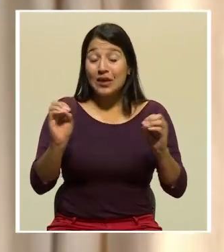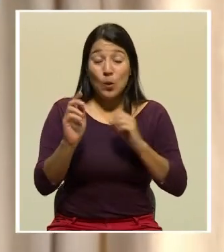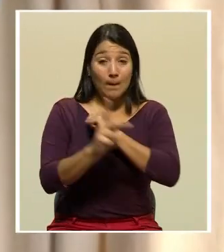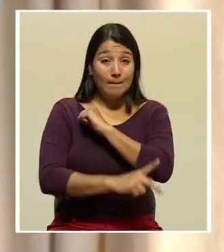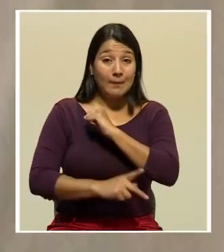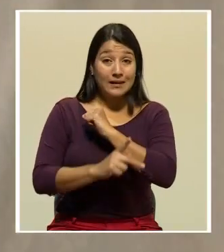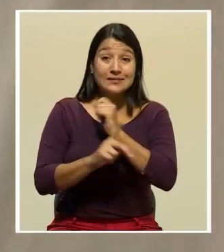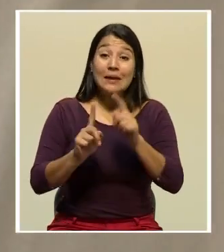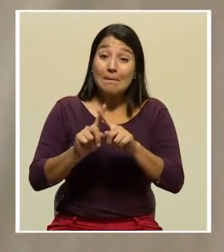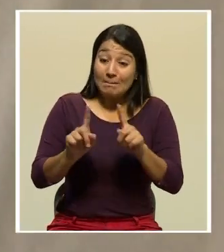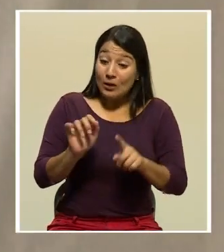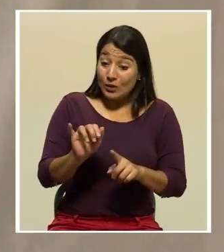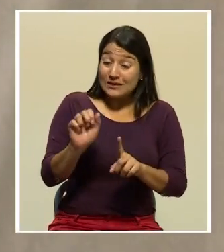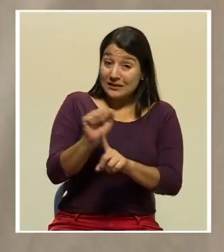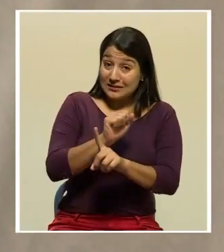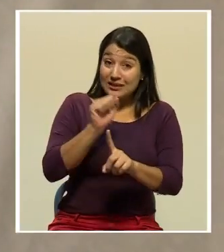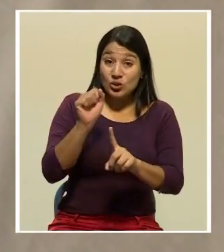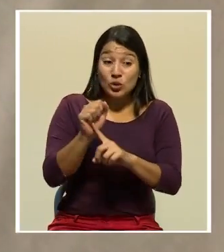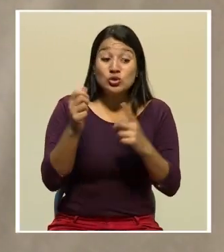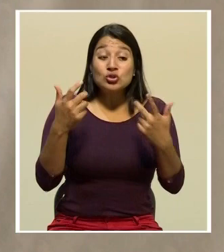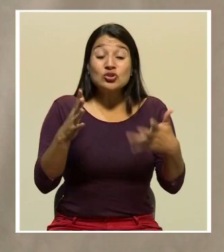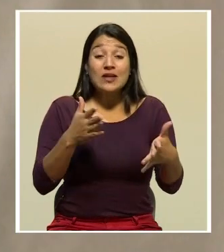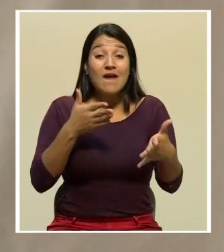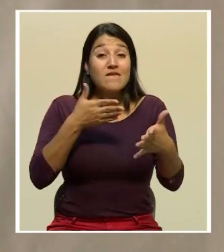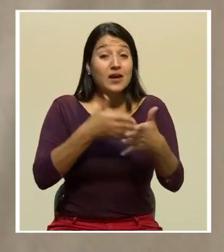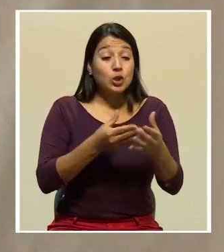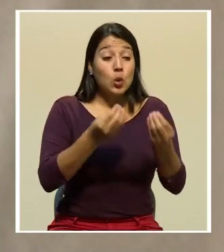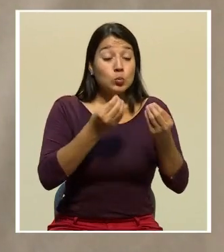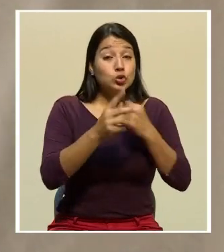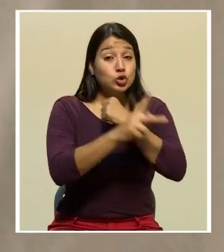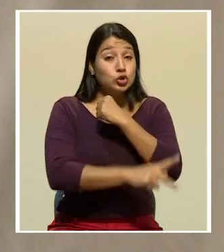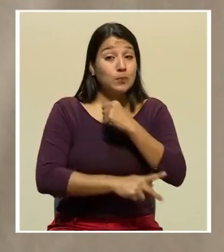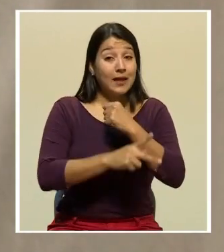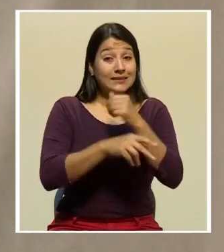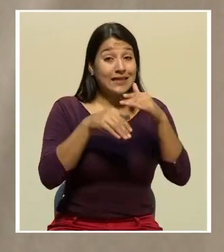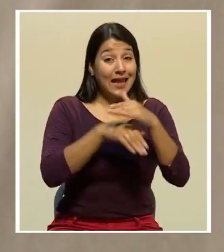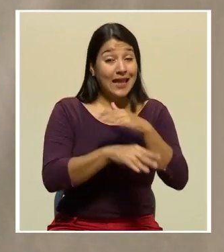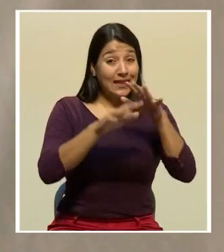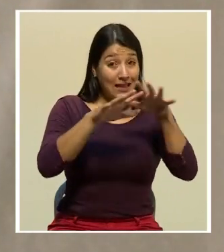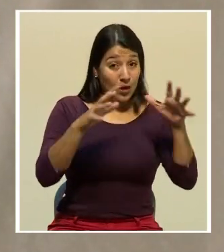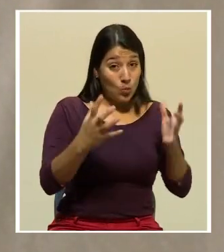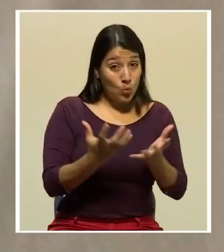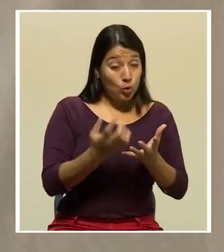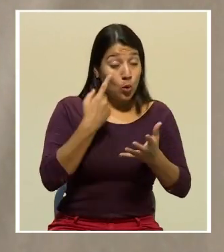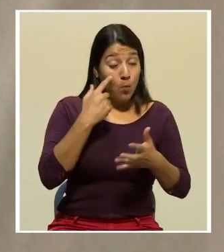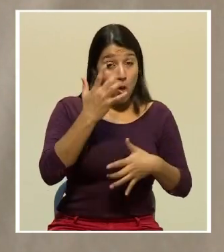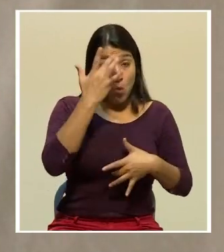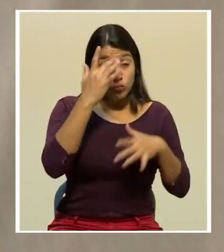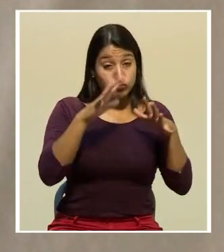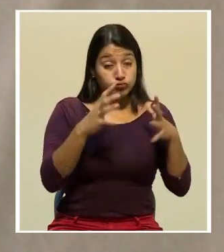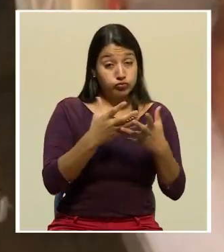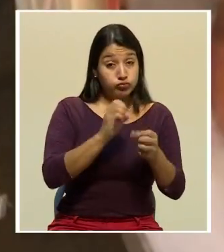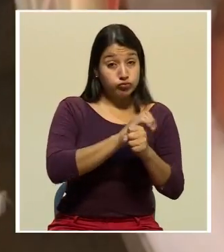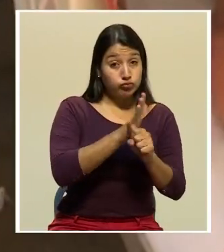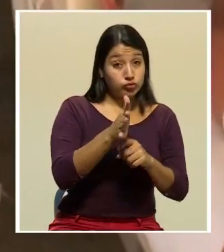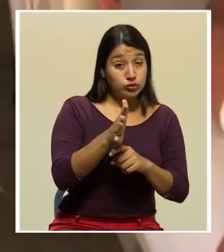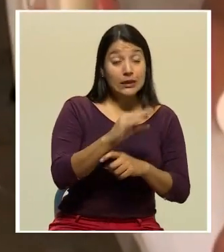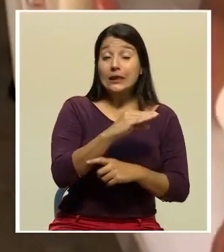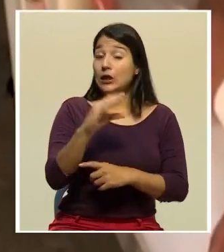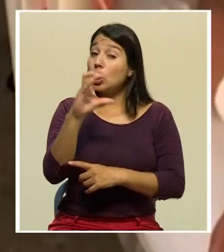golpeado a varias naciones en el mundo y donde Costa Rica no está exenta de esta posibilidad. A este jueves, Costa Rica